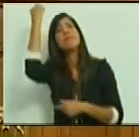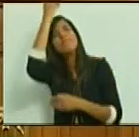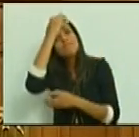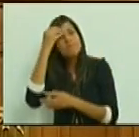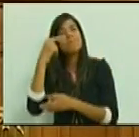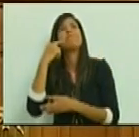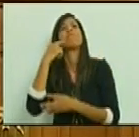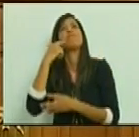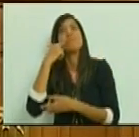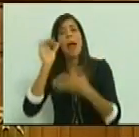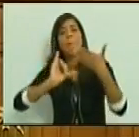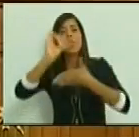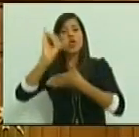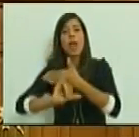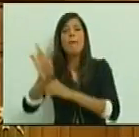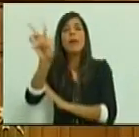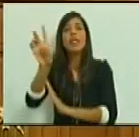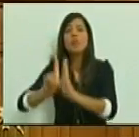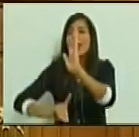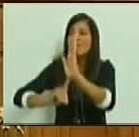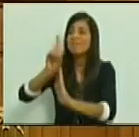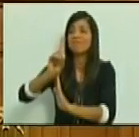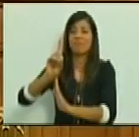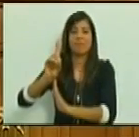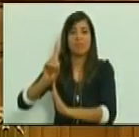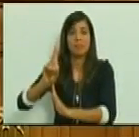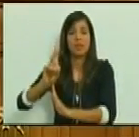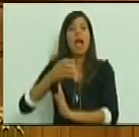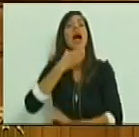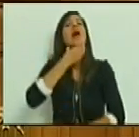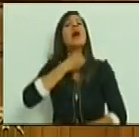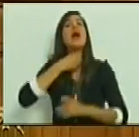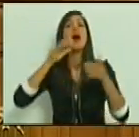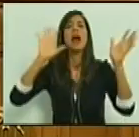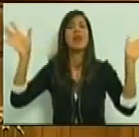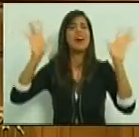antítesis de la agenda que el gobierno del presidente Caldera proponía,